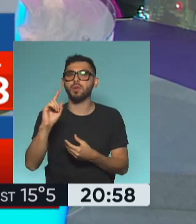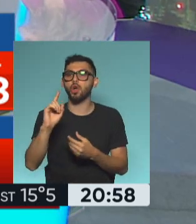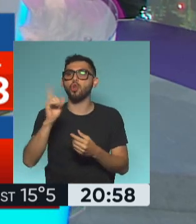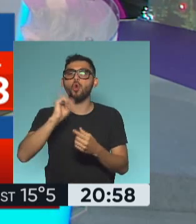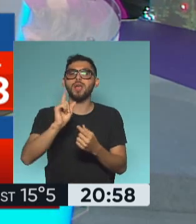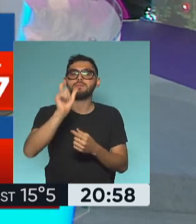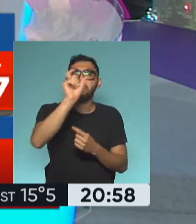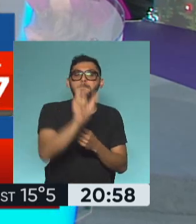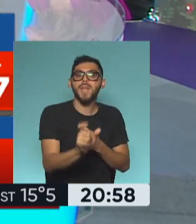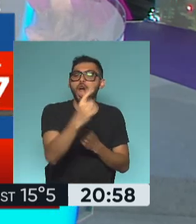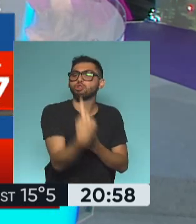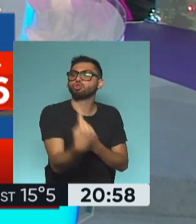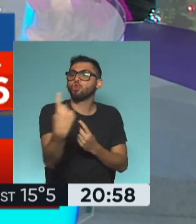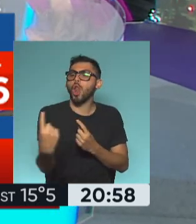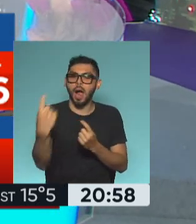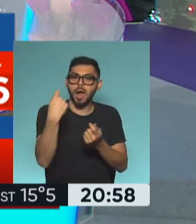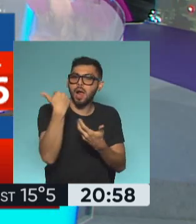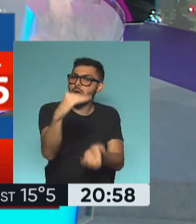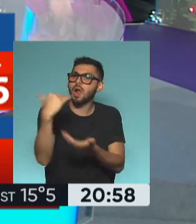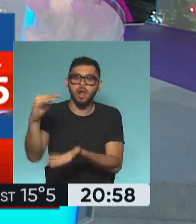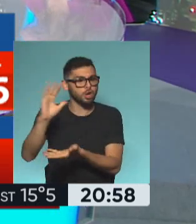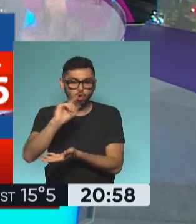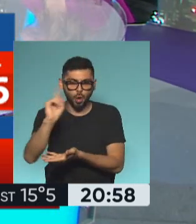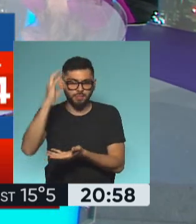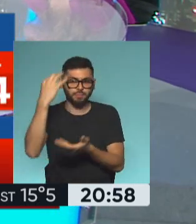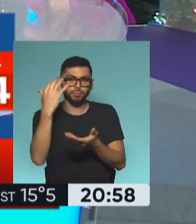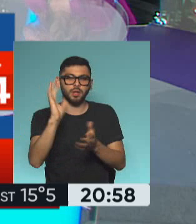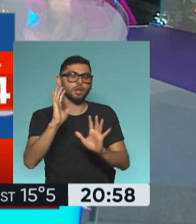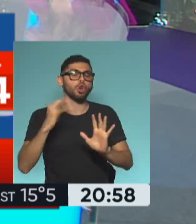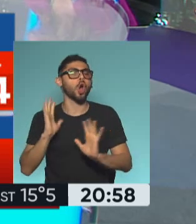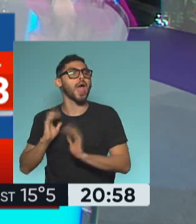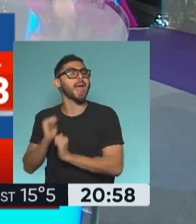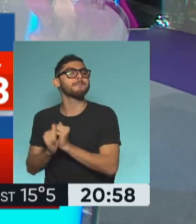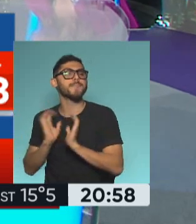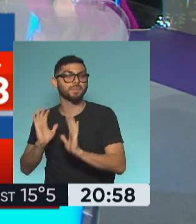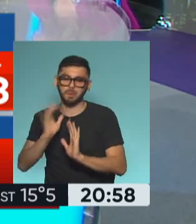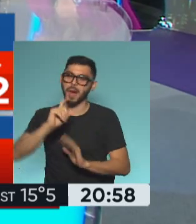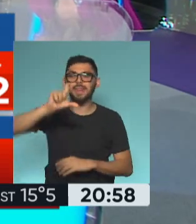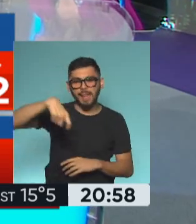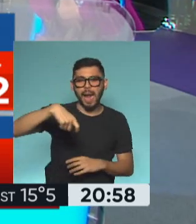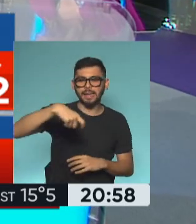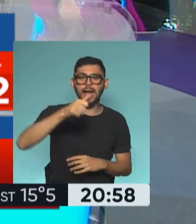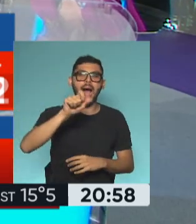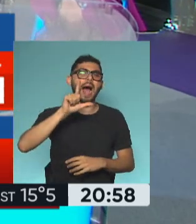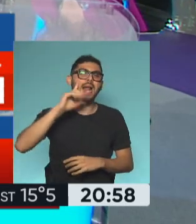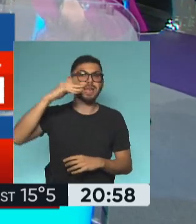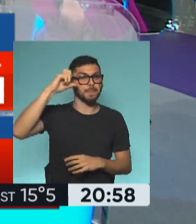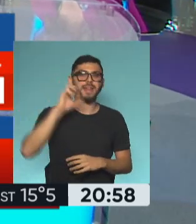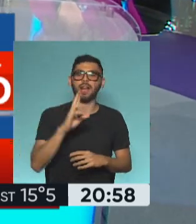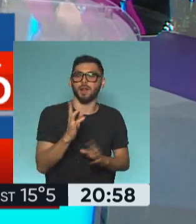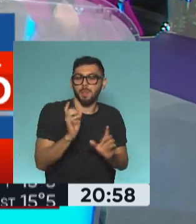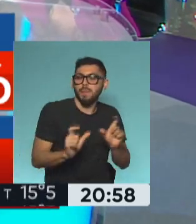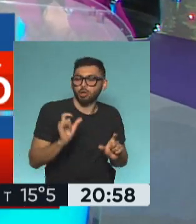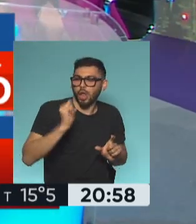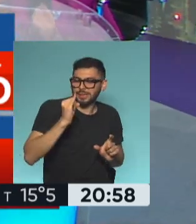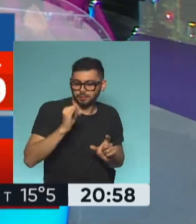en sí, a la persona física. En general son... Bueno, hasta ahora estamos hablando de empresas. Bueno, tarjeta alimentar sí, pero tarjeta alimentar ya lo conocíamos. La